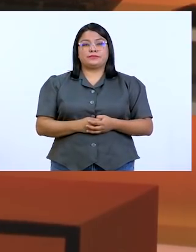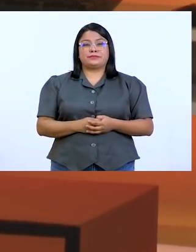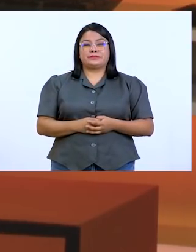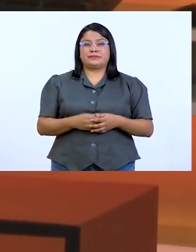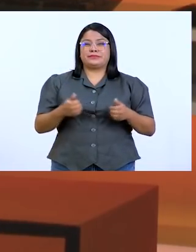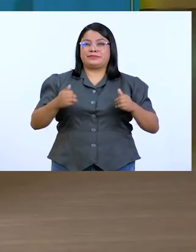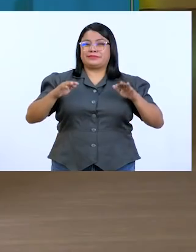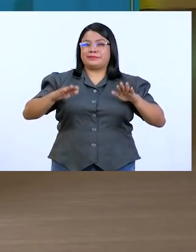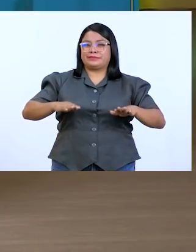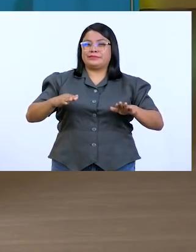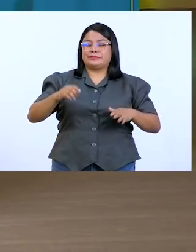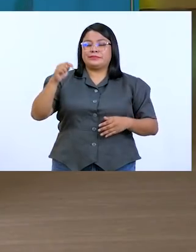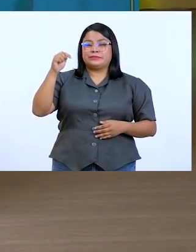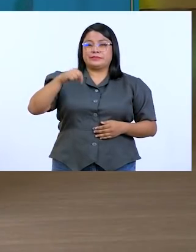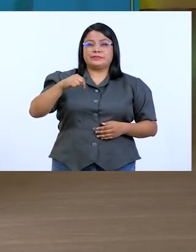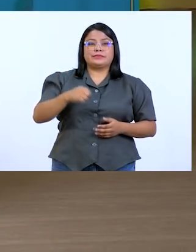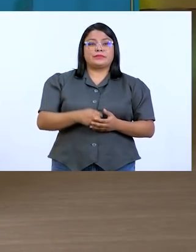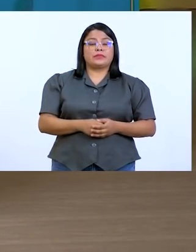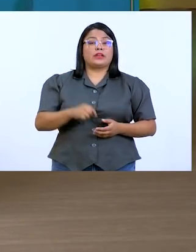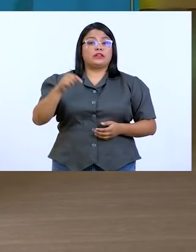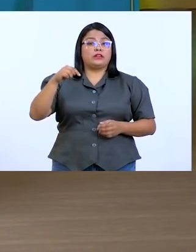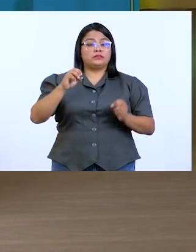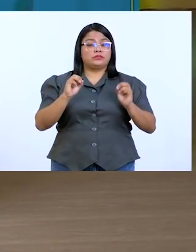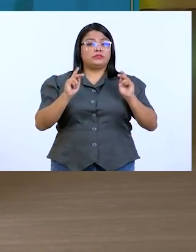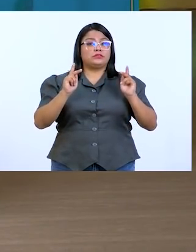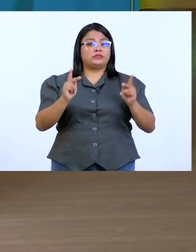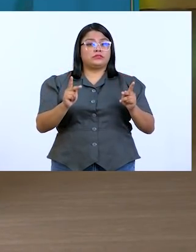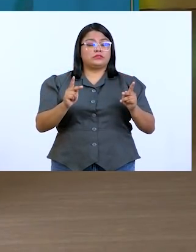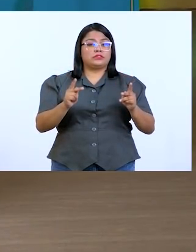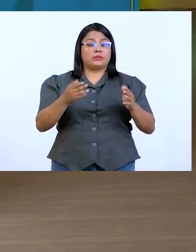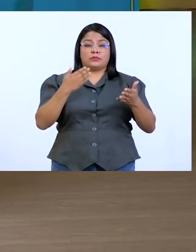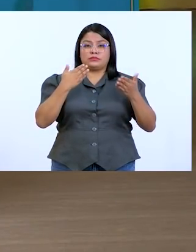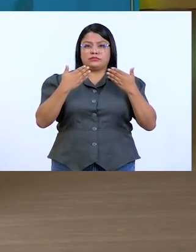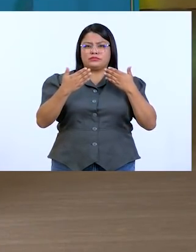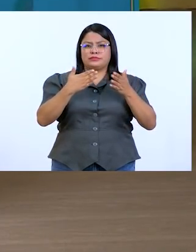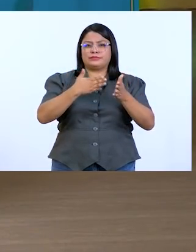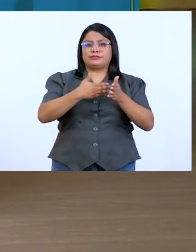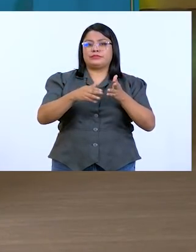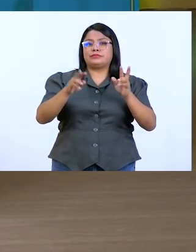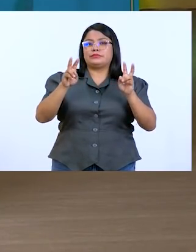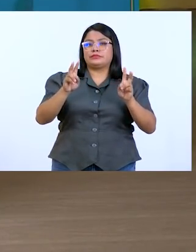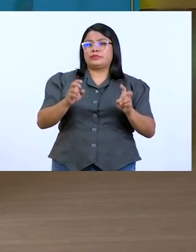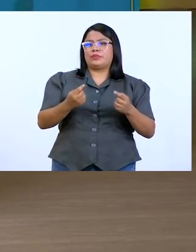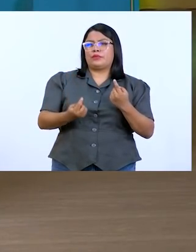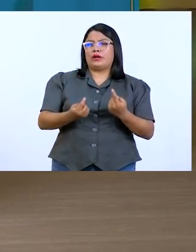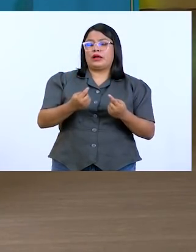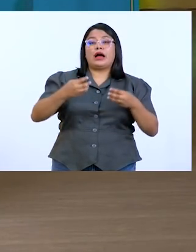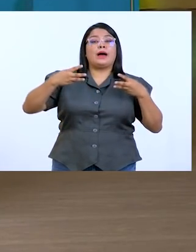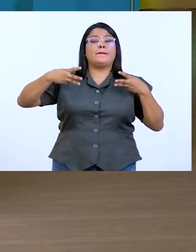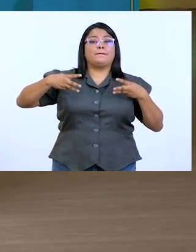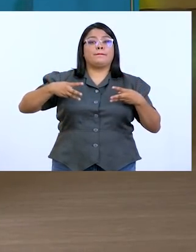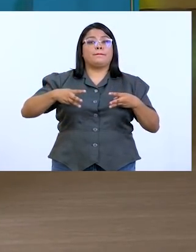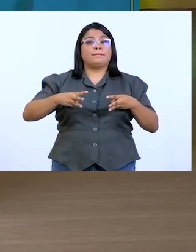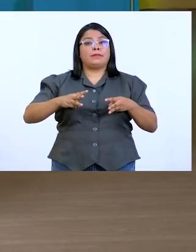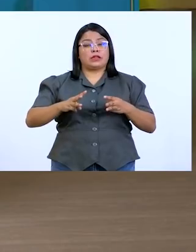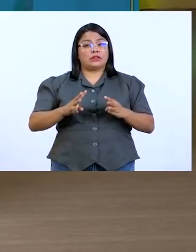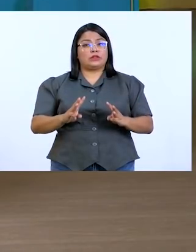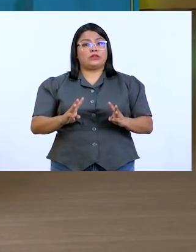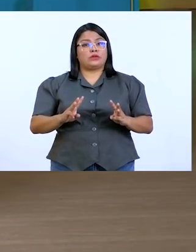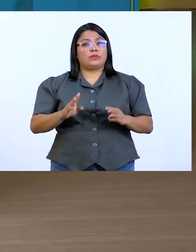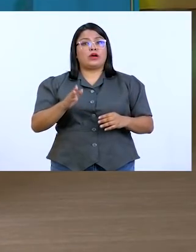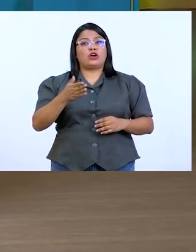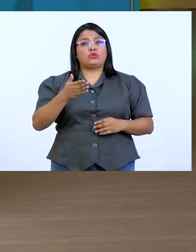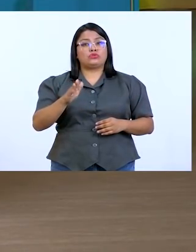grado. Bueno, gracias por estar acá, Francisca, y en esta ocasión, como mencionamos al inicio, la temática será la